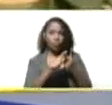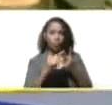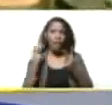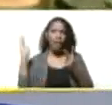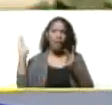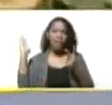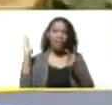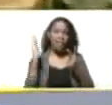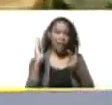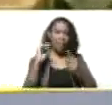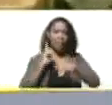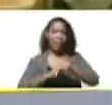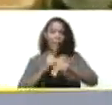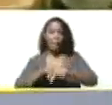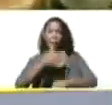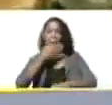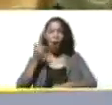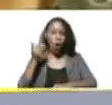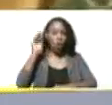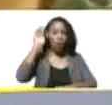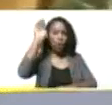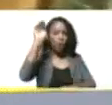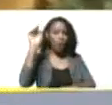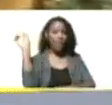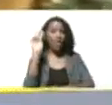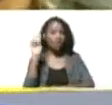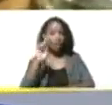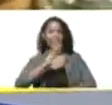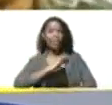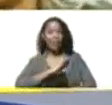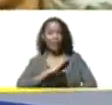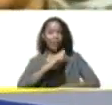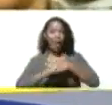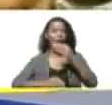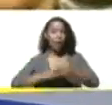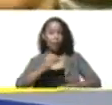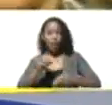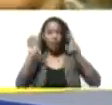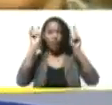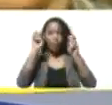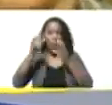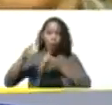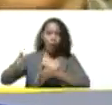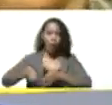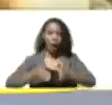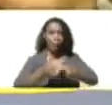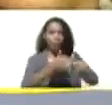vendrán tiempos mejores y Venezuela tendrá que tomar un nuevo camino.